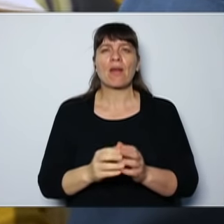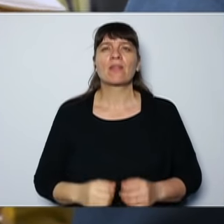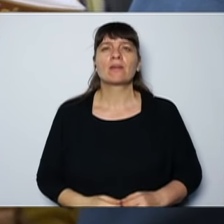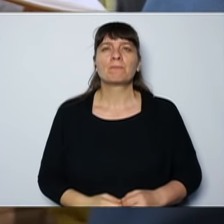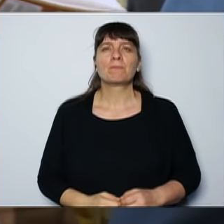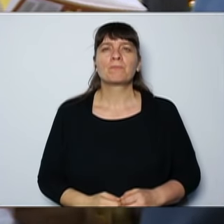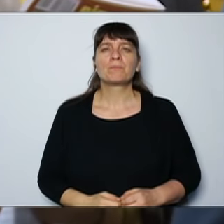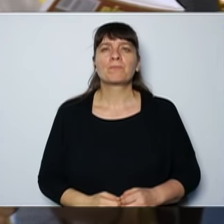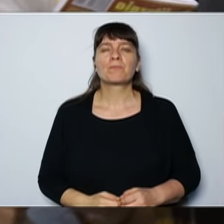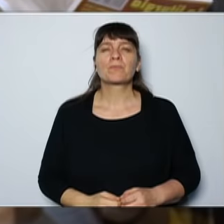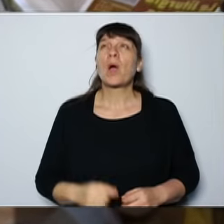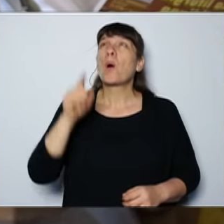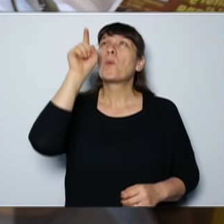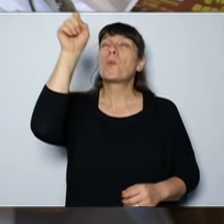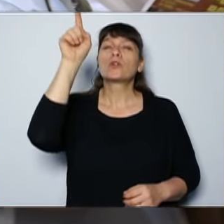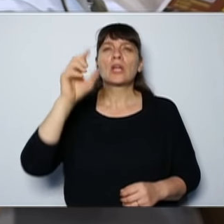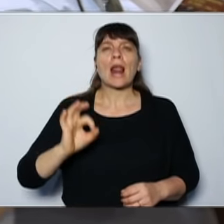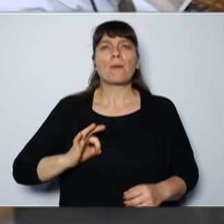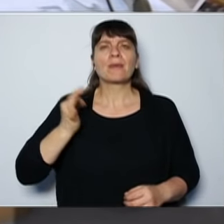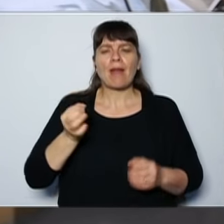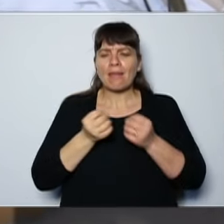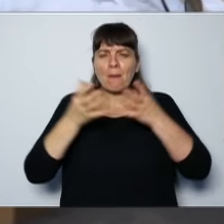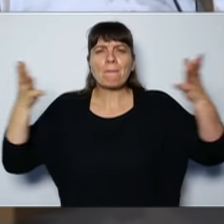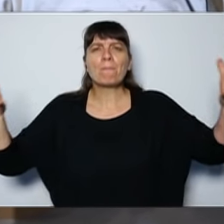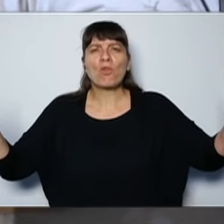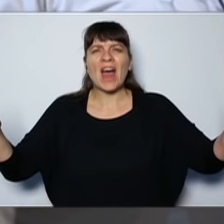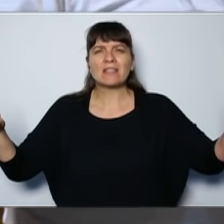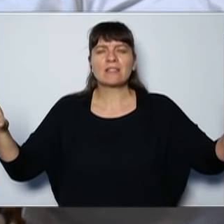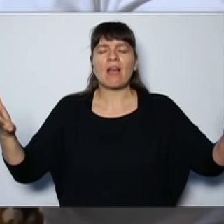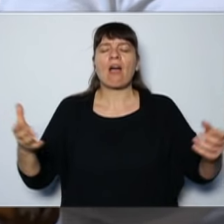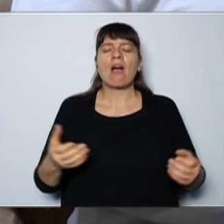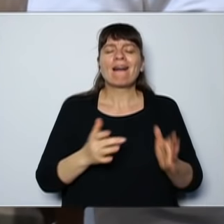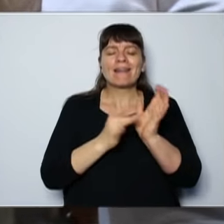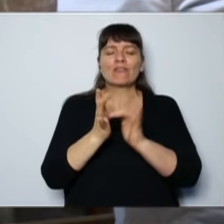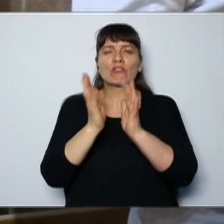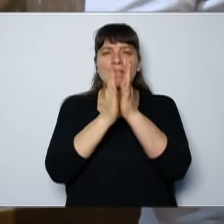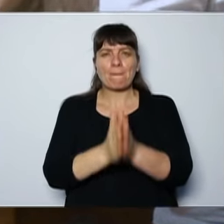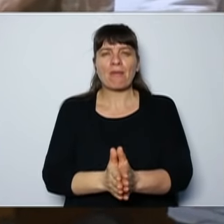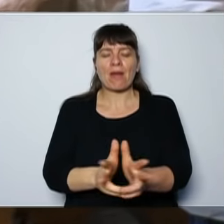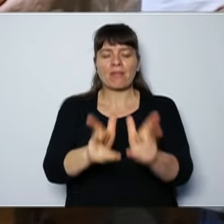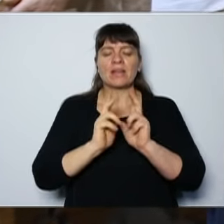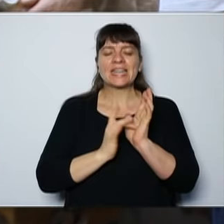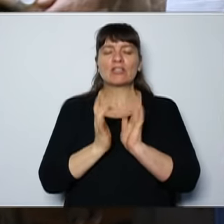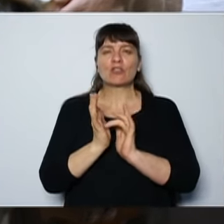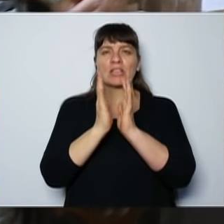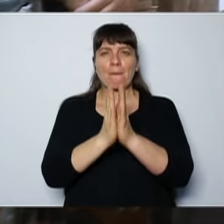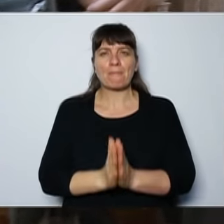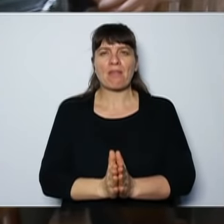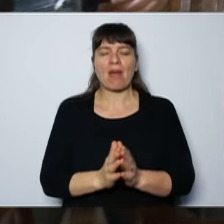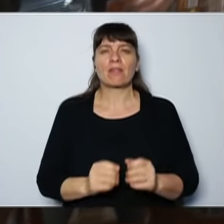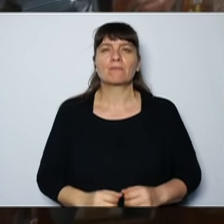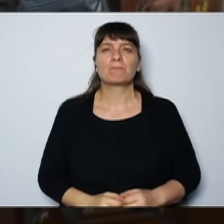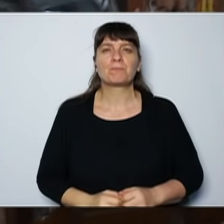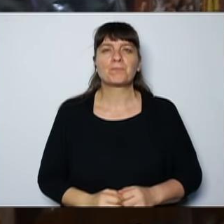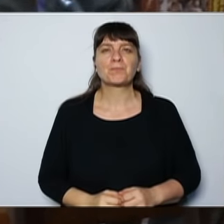piedad. Tú que eres la vida en abundancia, Cristo, ten piedad. Cristo,